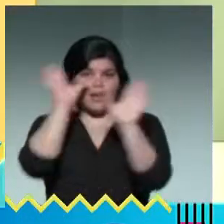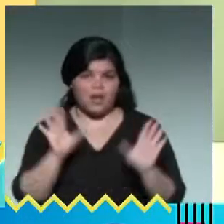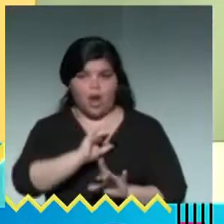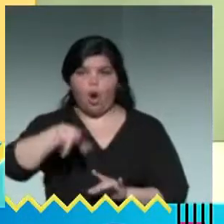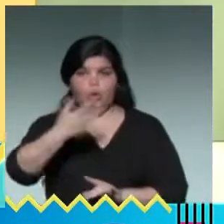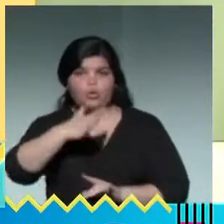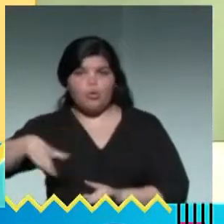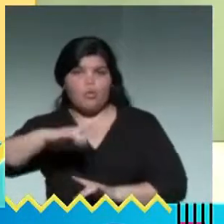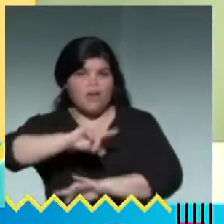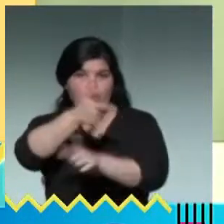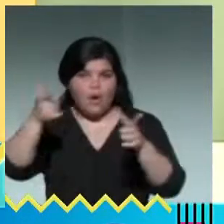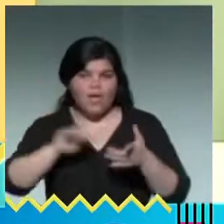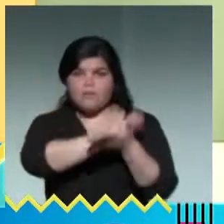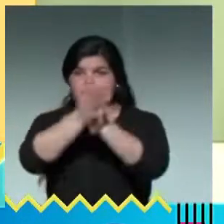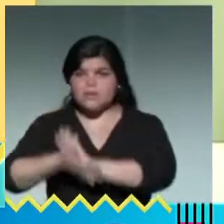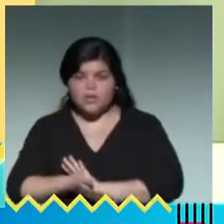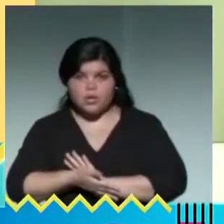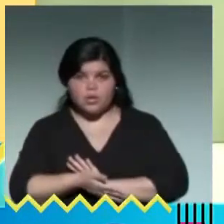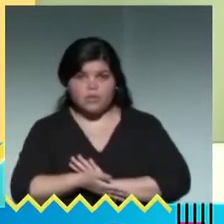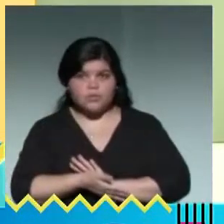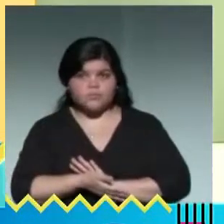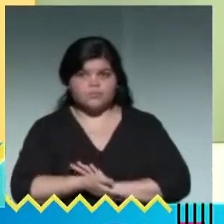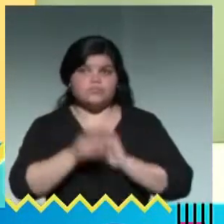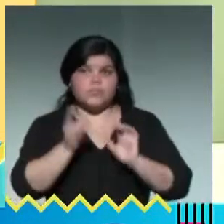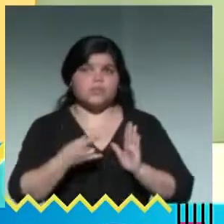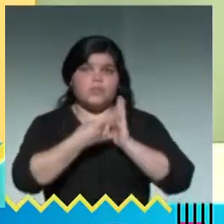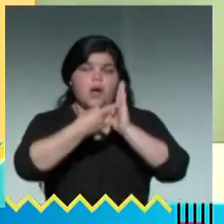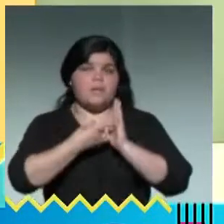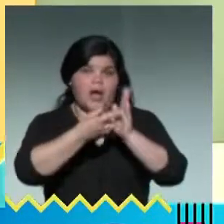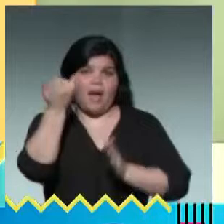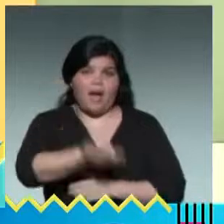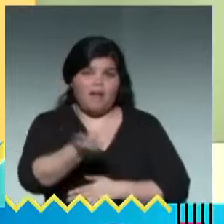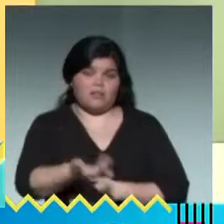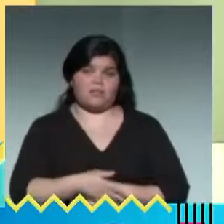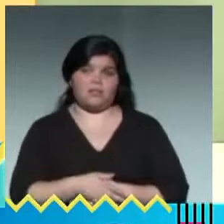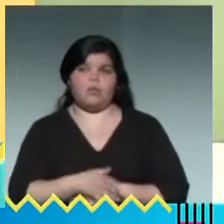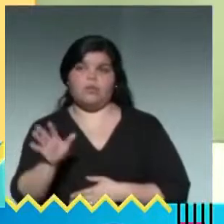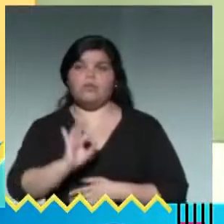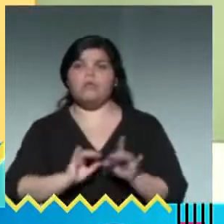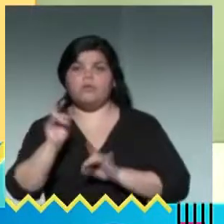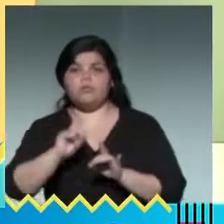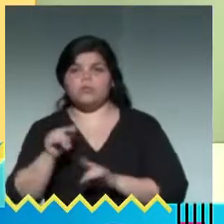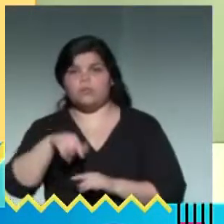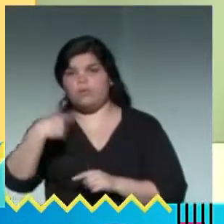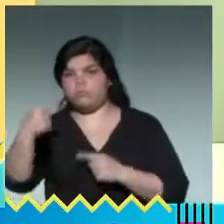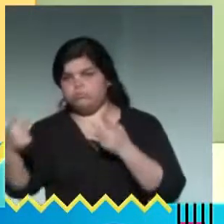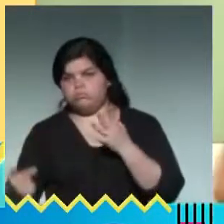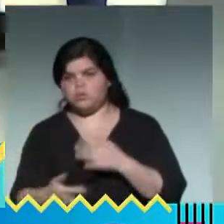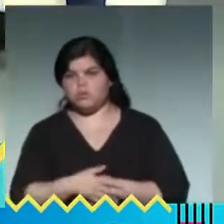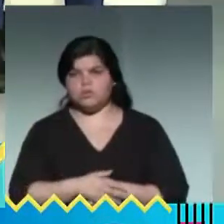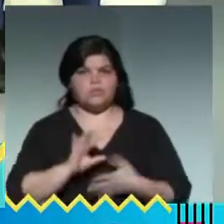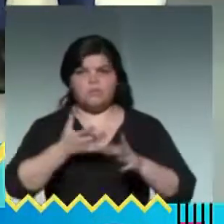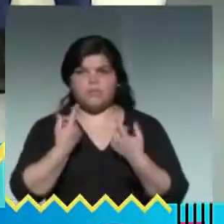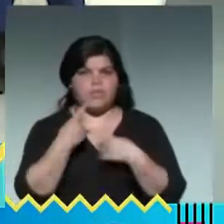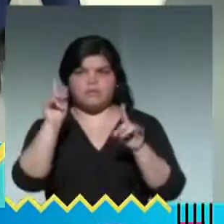y sin embargo la aplicación existe. Porque en ese sentido, ¿cuántos departamentos tiene a su nombre Airbnb o cuántos hoteles tiene Booking? Digamos, es otro paradigma.